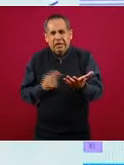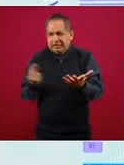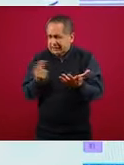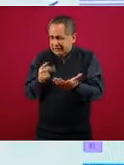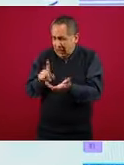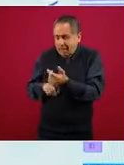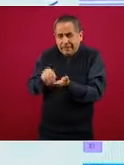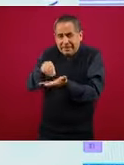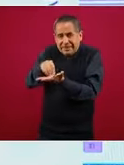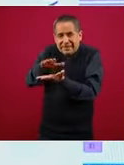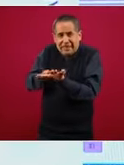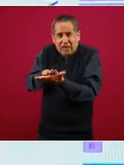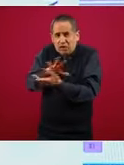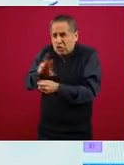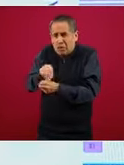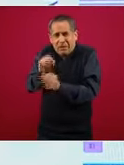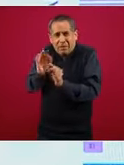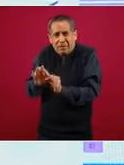pruebas.